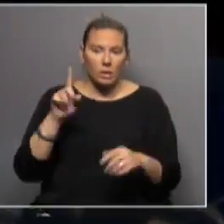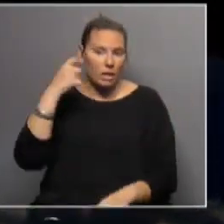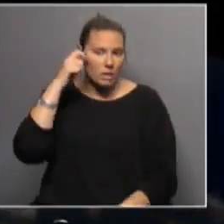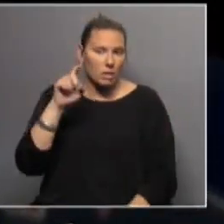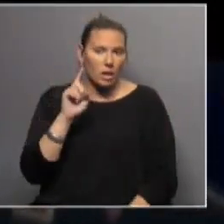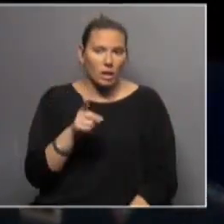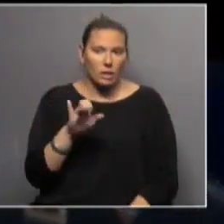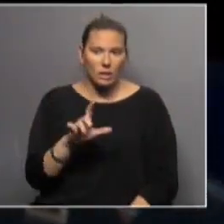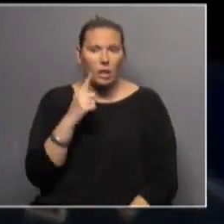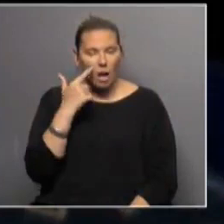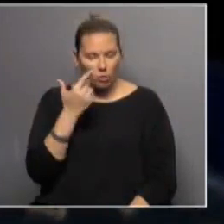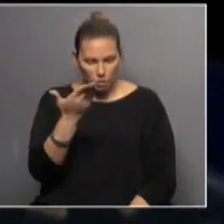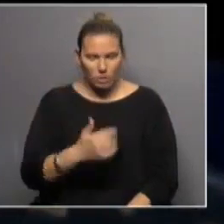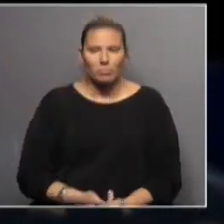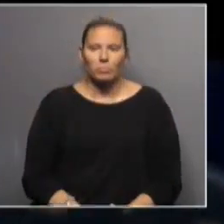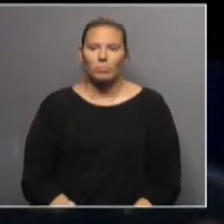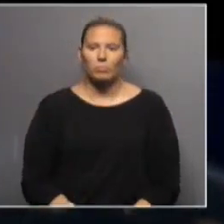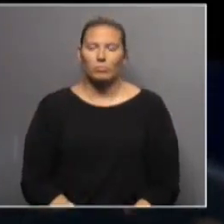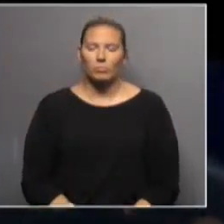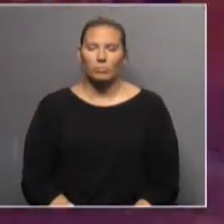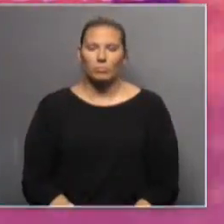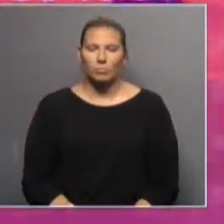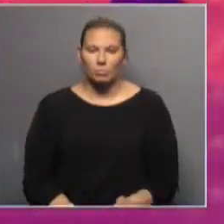impresionante ella. Vamos al parrillero. Dale.